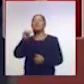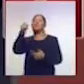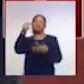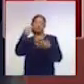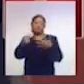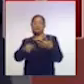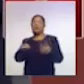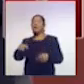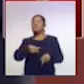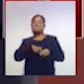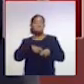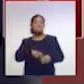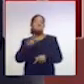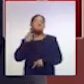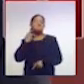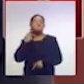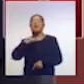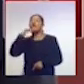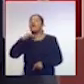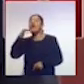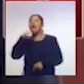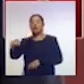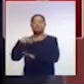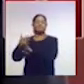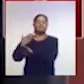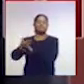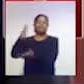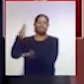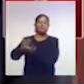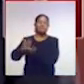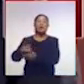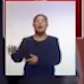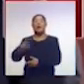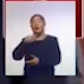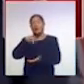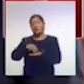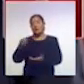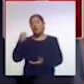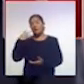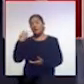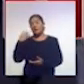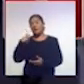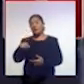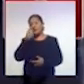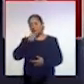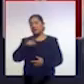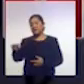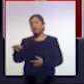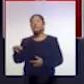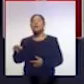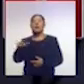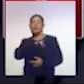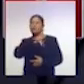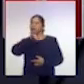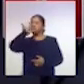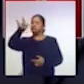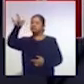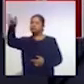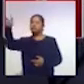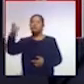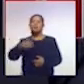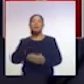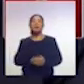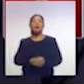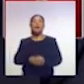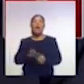mantendrá su política de combate a la corrupción. En conferencia de prensa dijo que las inconformidades se deben a que el aeropuerto no se hará como se